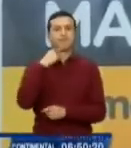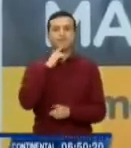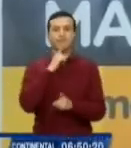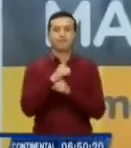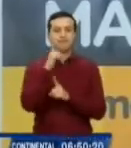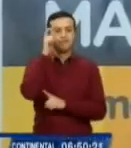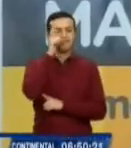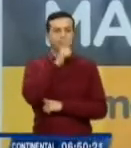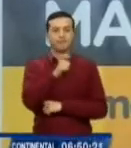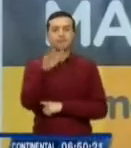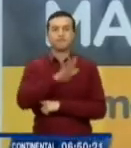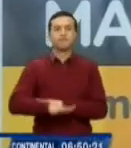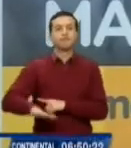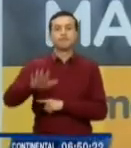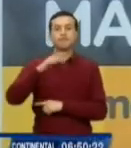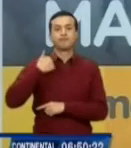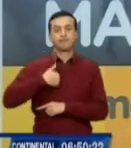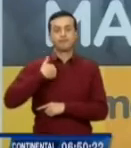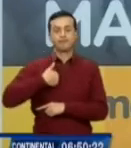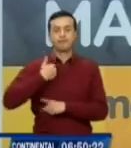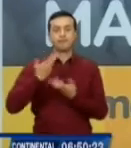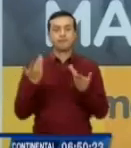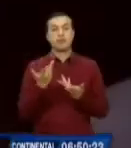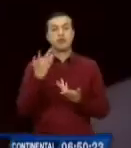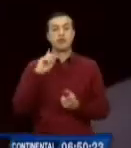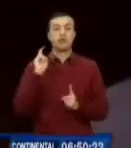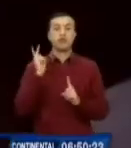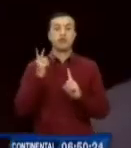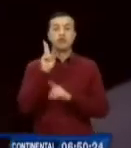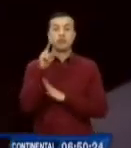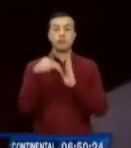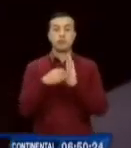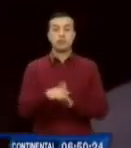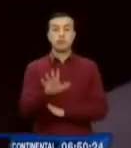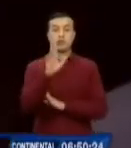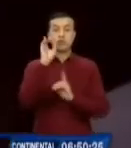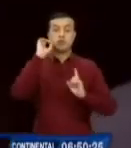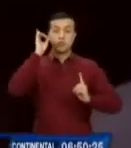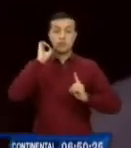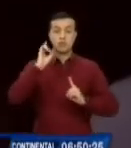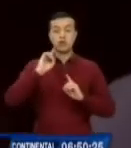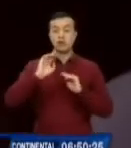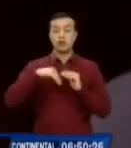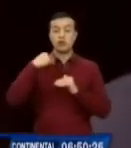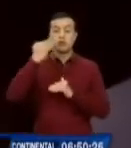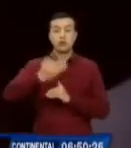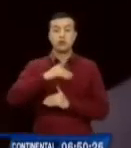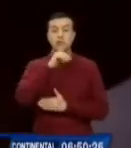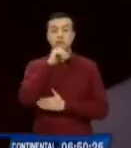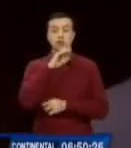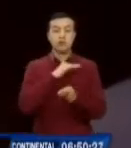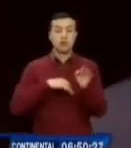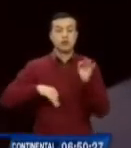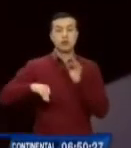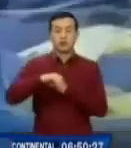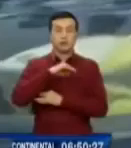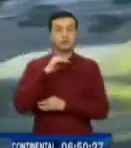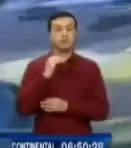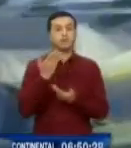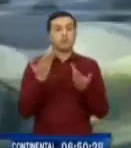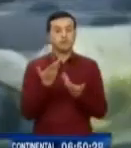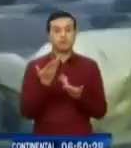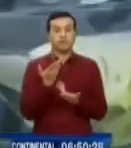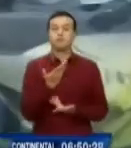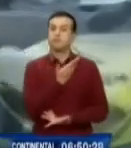de Buenos Aires. En el 2005 fue diputado y en el 2006 alternó su cargo de legislador con la presidencia del equipo Boca